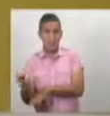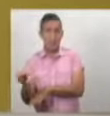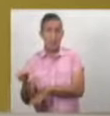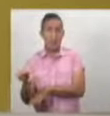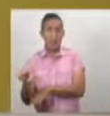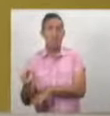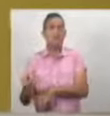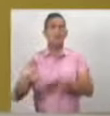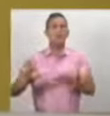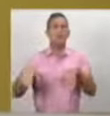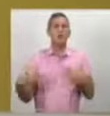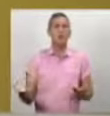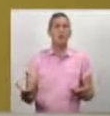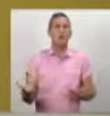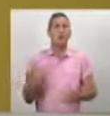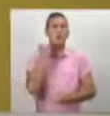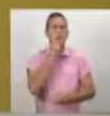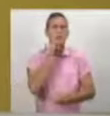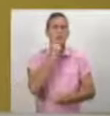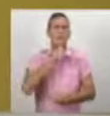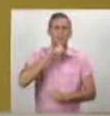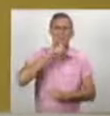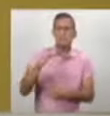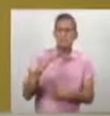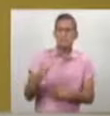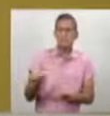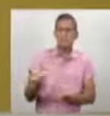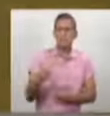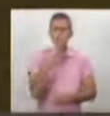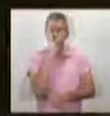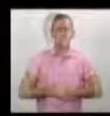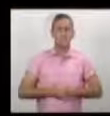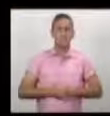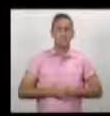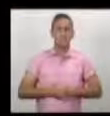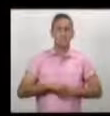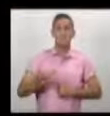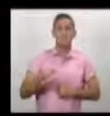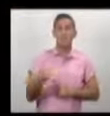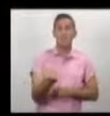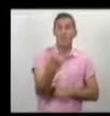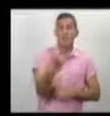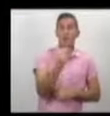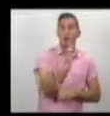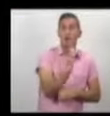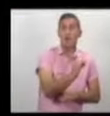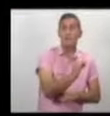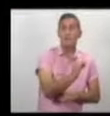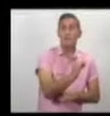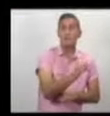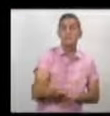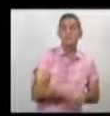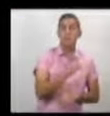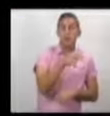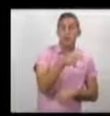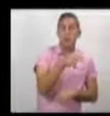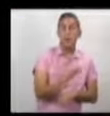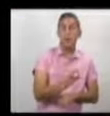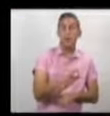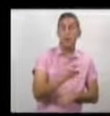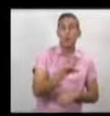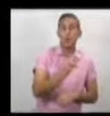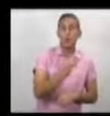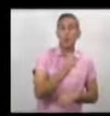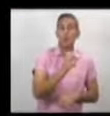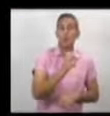de ellas es más compleja? Observemos. En una célula procariota